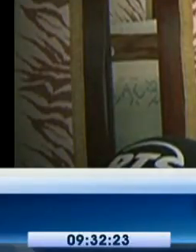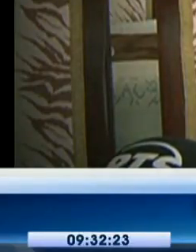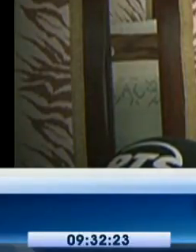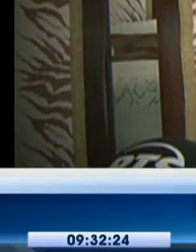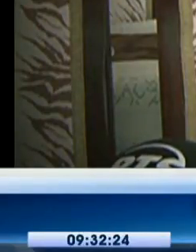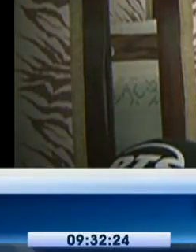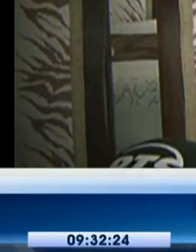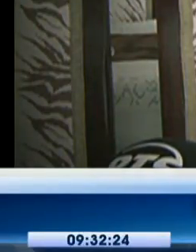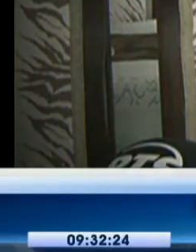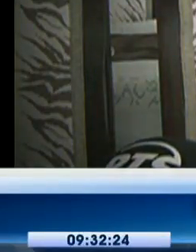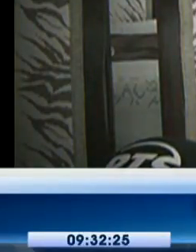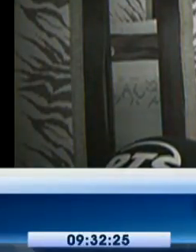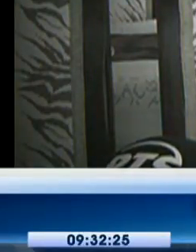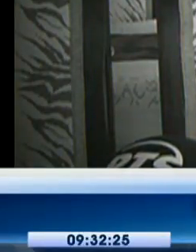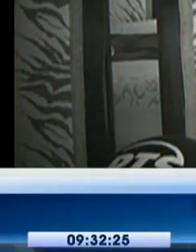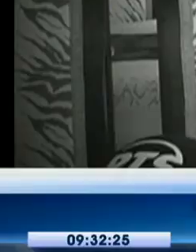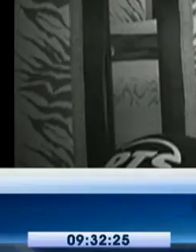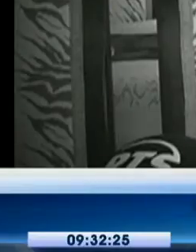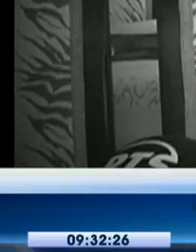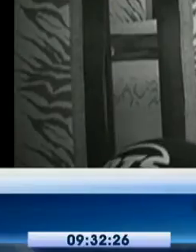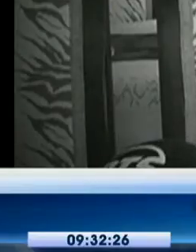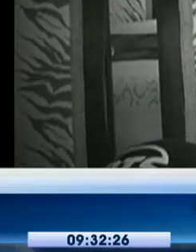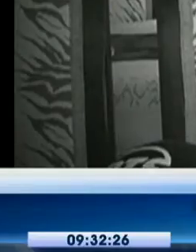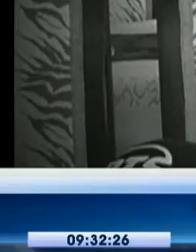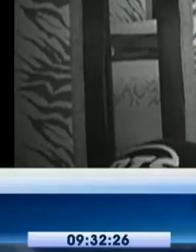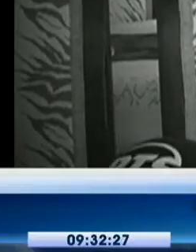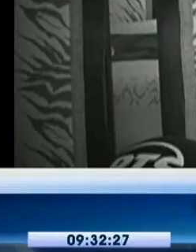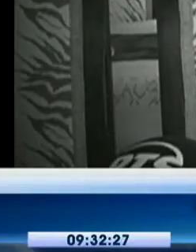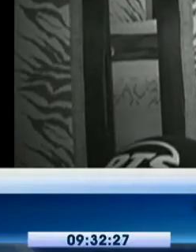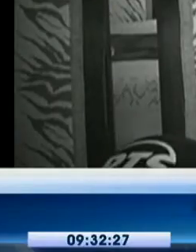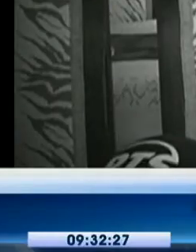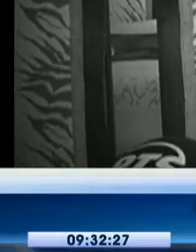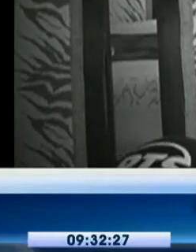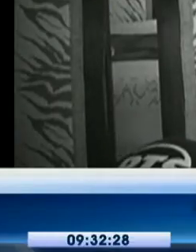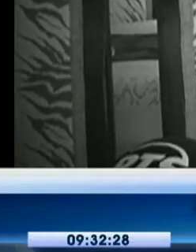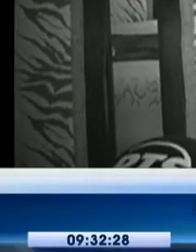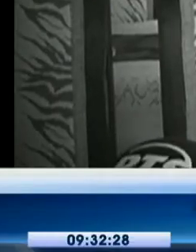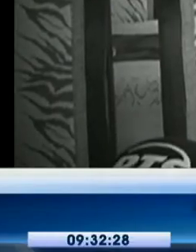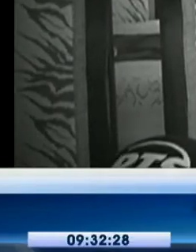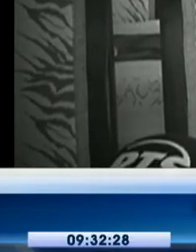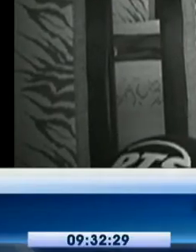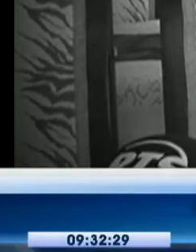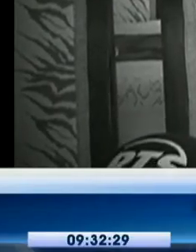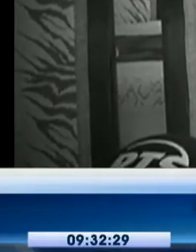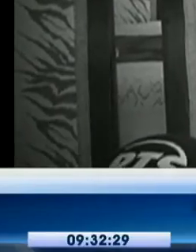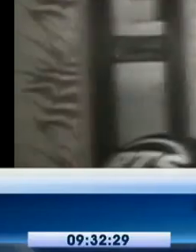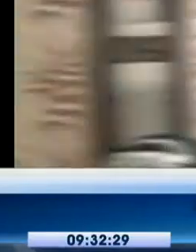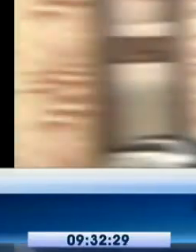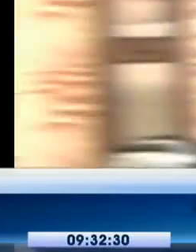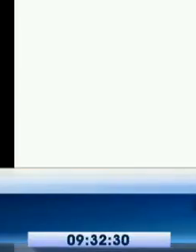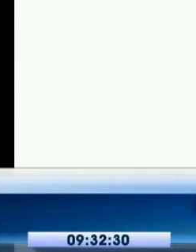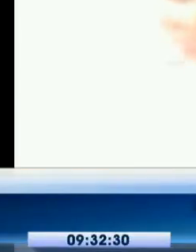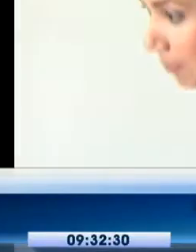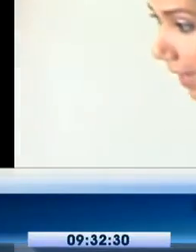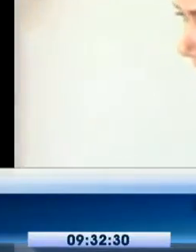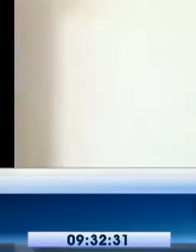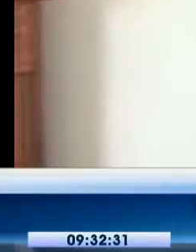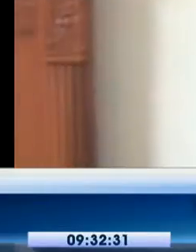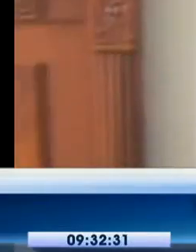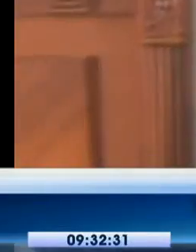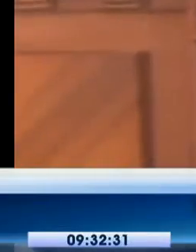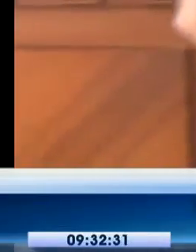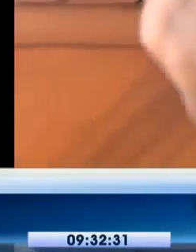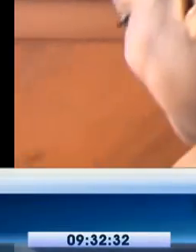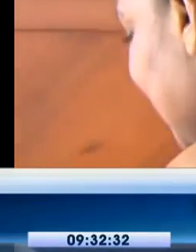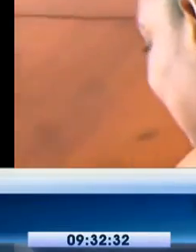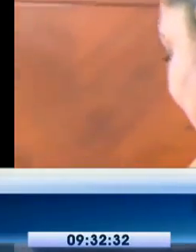nos ayuden. Nos ayuden. Fundaciones que quieran ayudarnos, nos ayuden. Cada día que